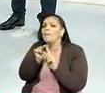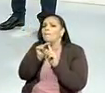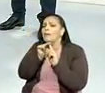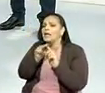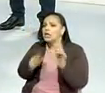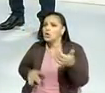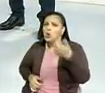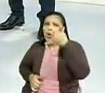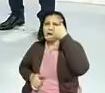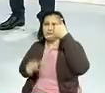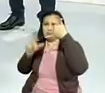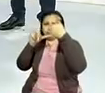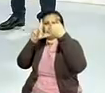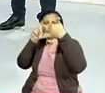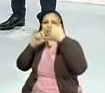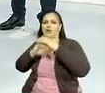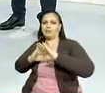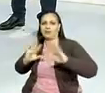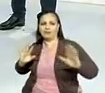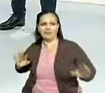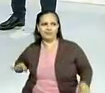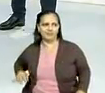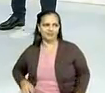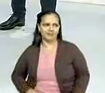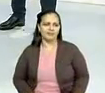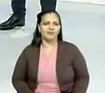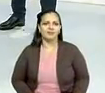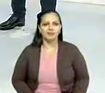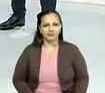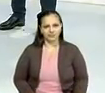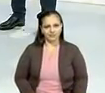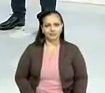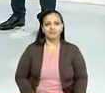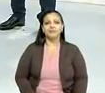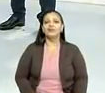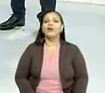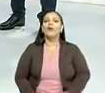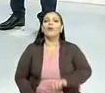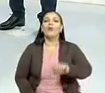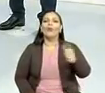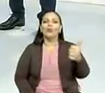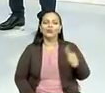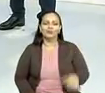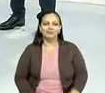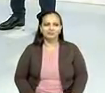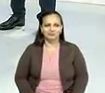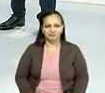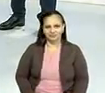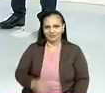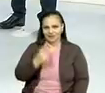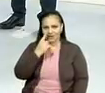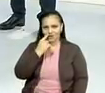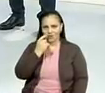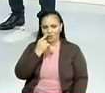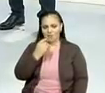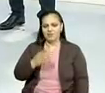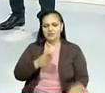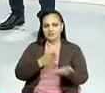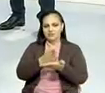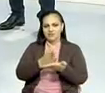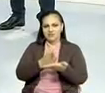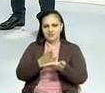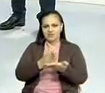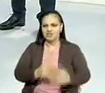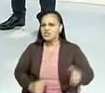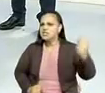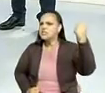quiere pasarte una jama. No tenía arma, me lo ponieron. La arma, me lo ponieron. Ese era guayero. Ese era guayero. Ahí está.